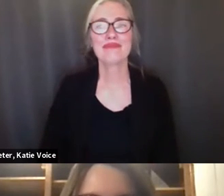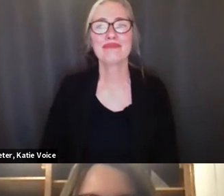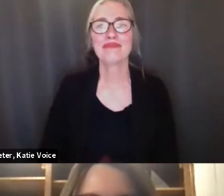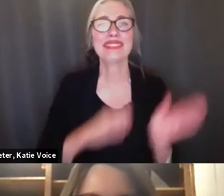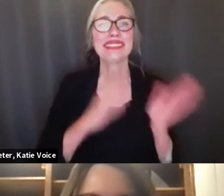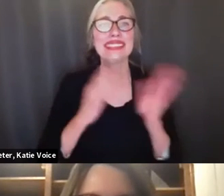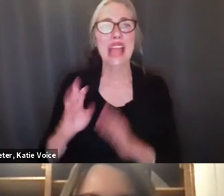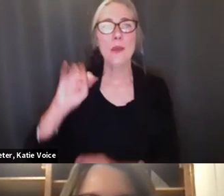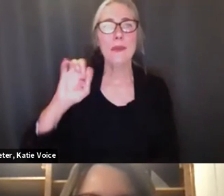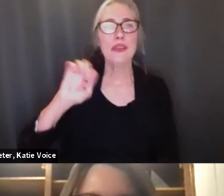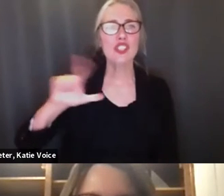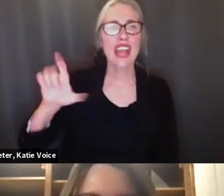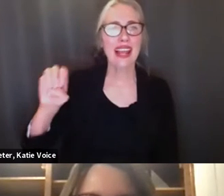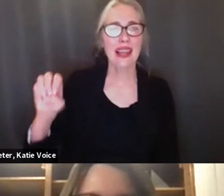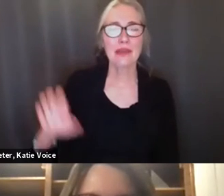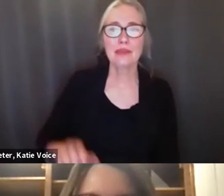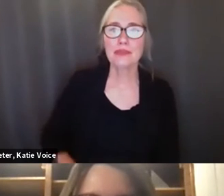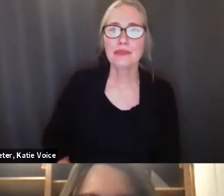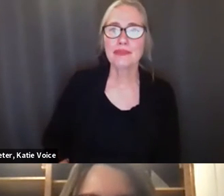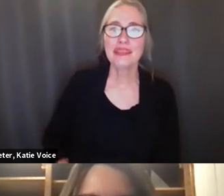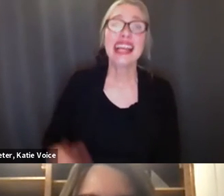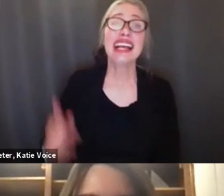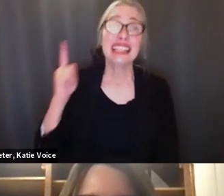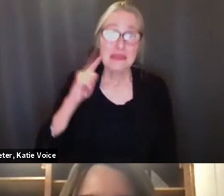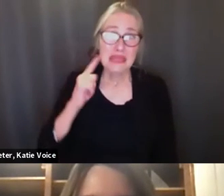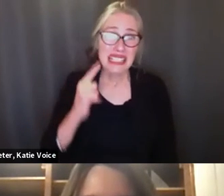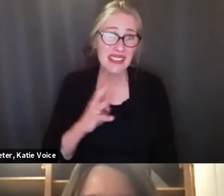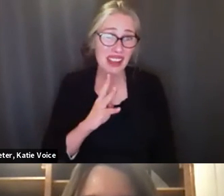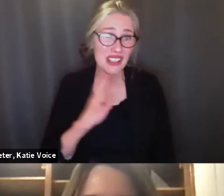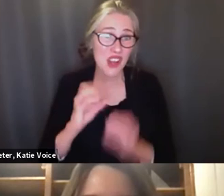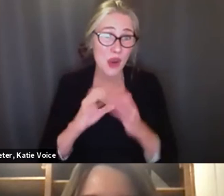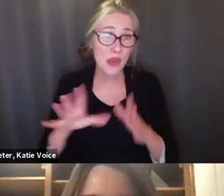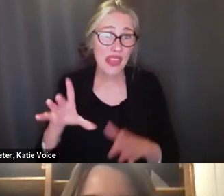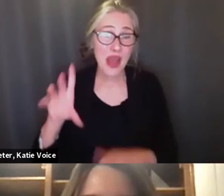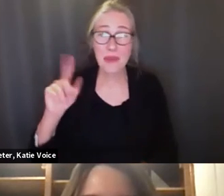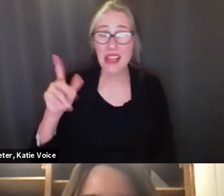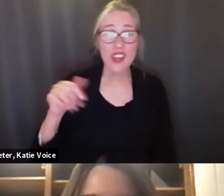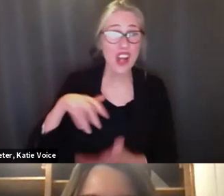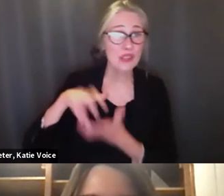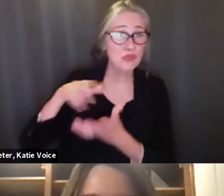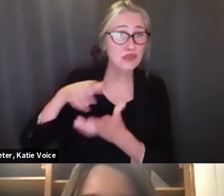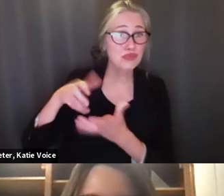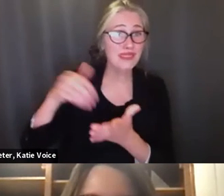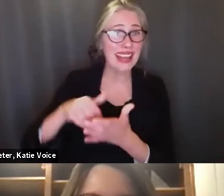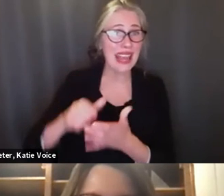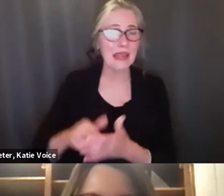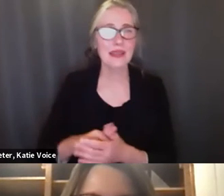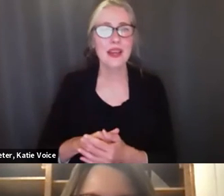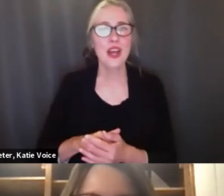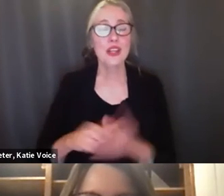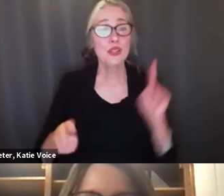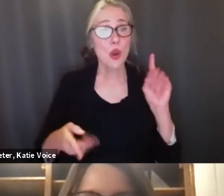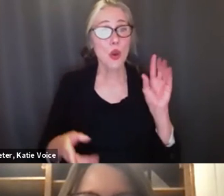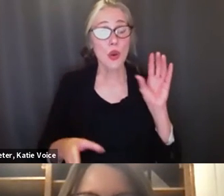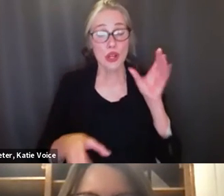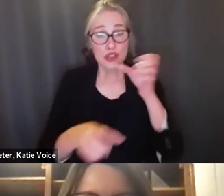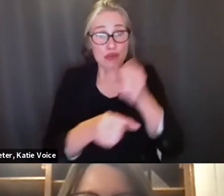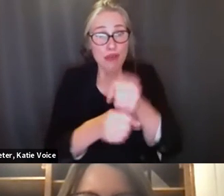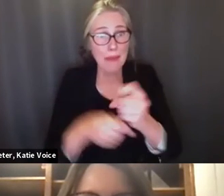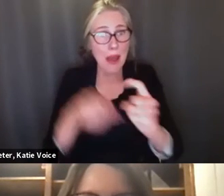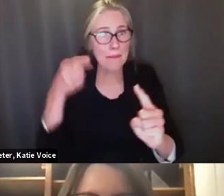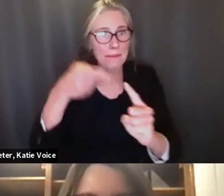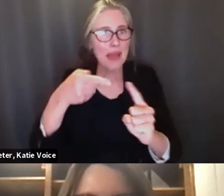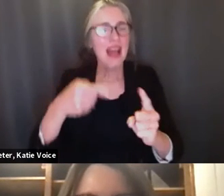Muy bien, entonces vamos a ver si puedo continuar con esa presentación. Bueno, pues para terminar, la organización de First Five